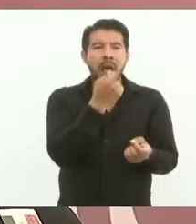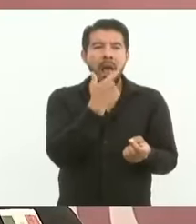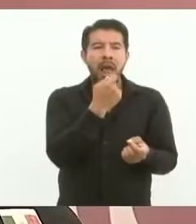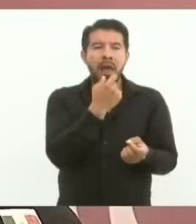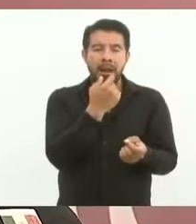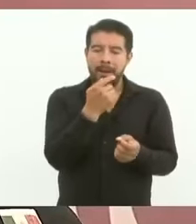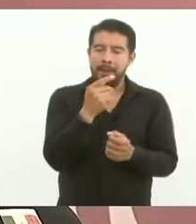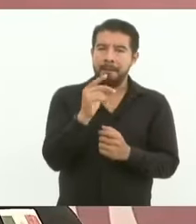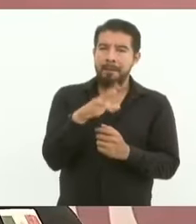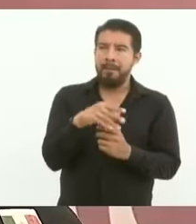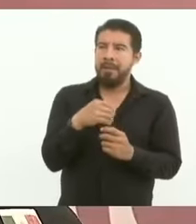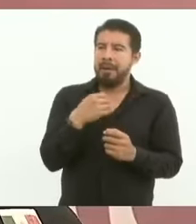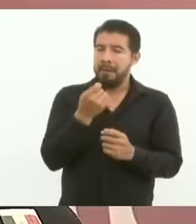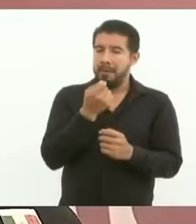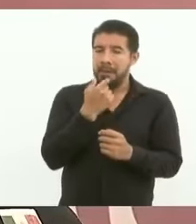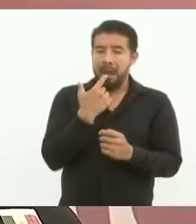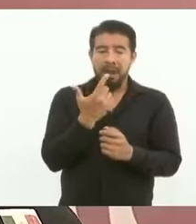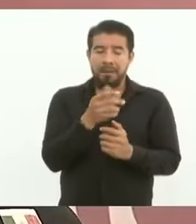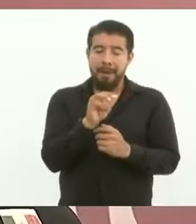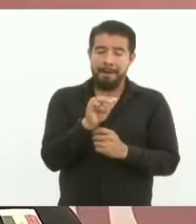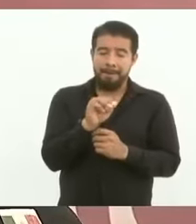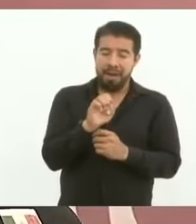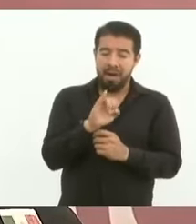un mejoral.